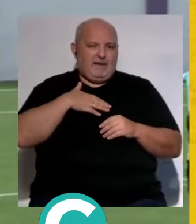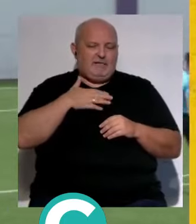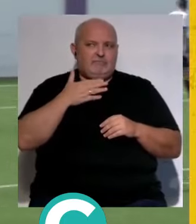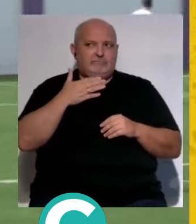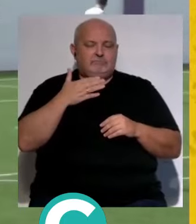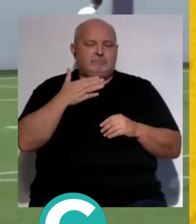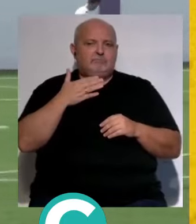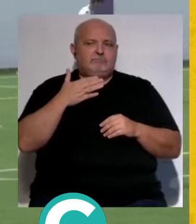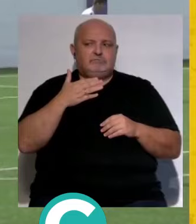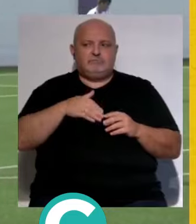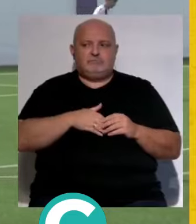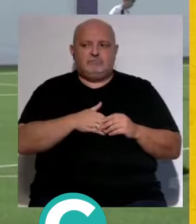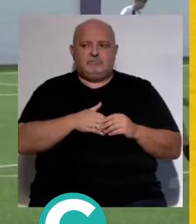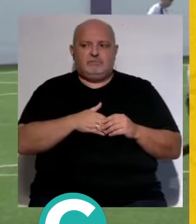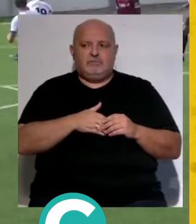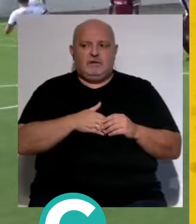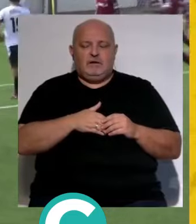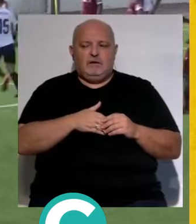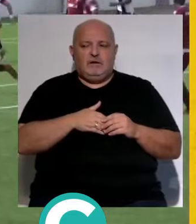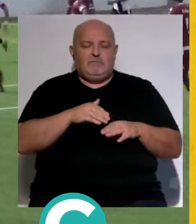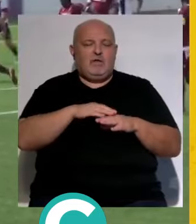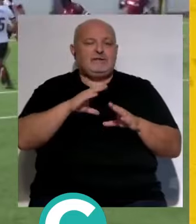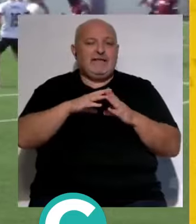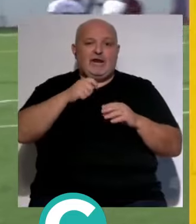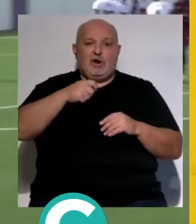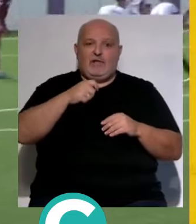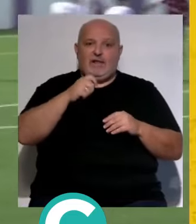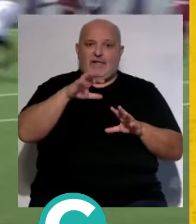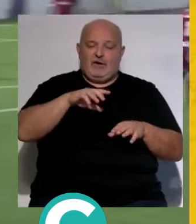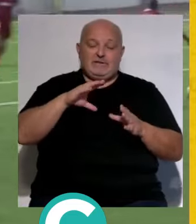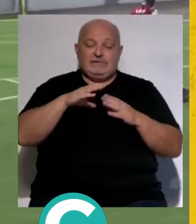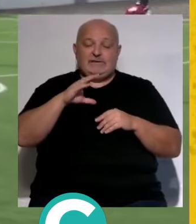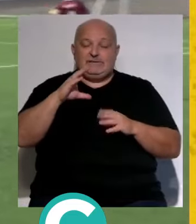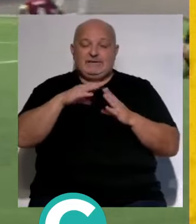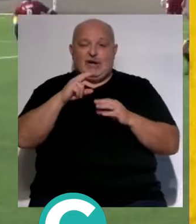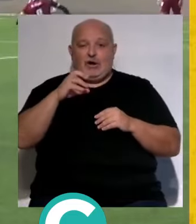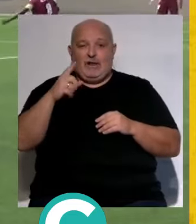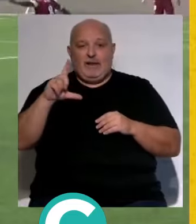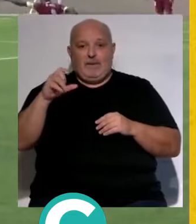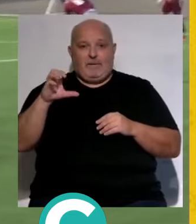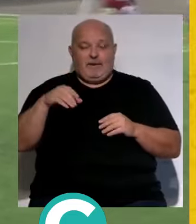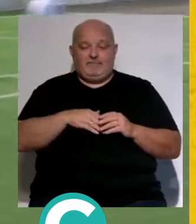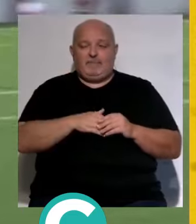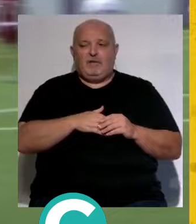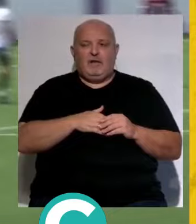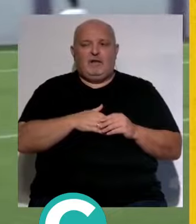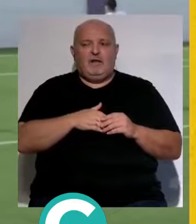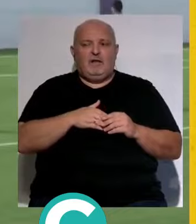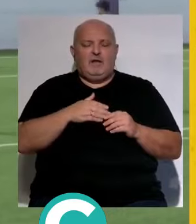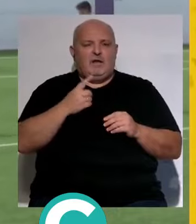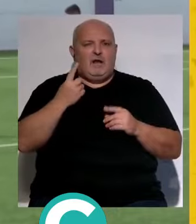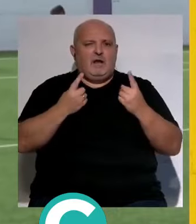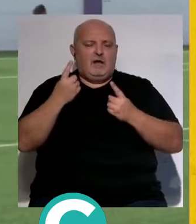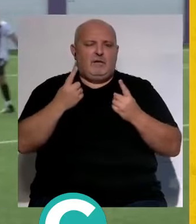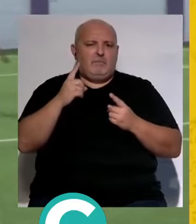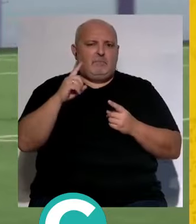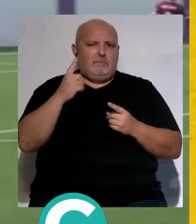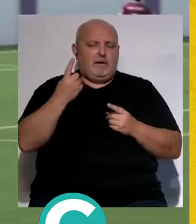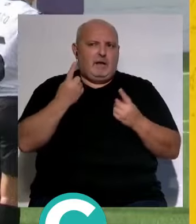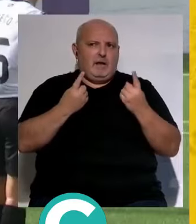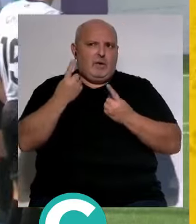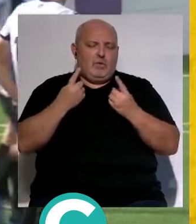No es tan sencilla esa categoría. No, cuidado a la categoría de la segunda red el año próximo. No, si sencillo no es nada. Y la primera red hay equipos importantísimos. En